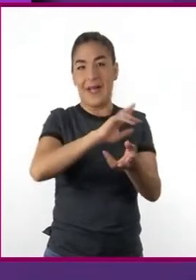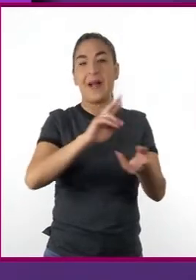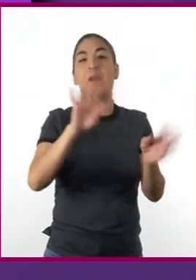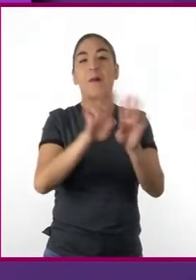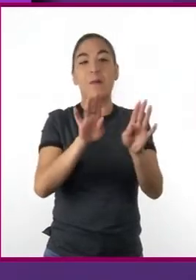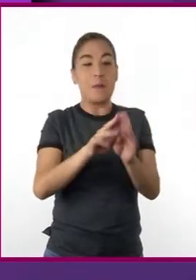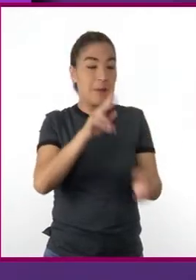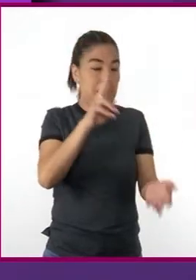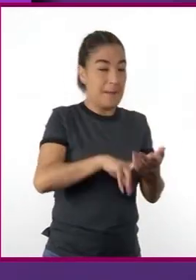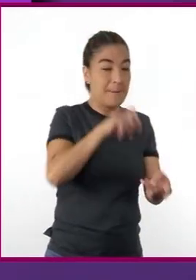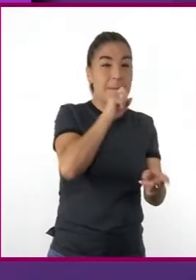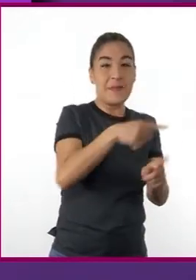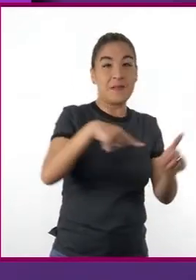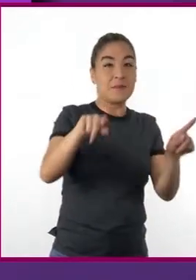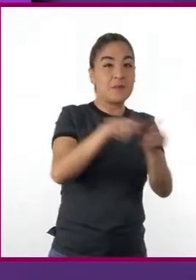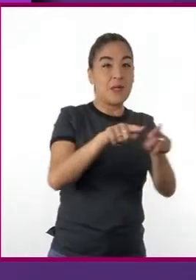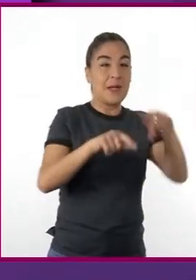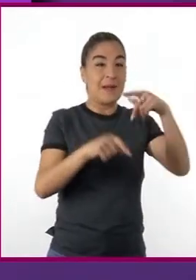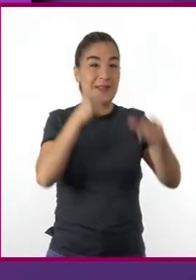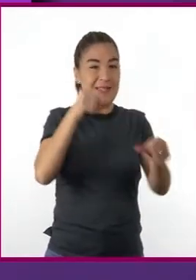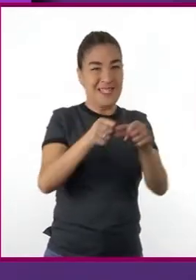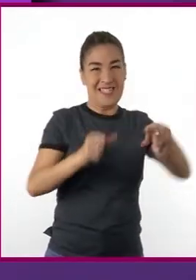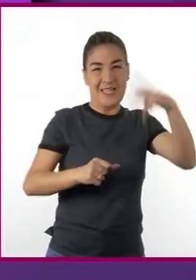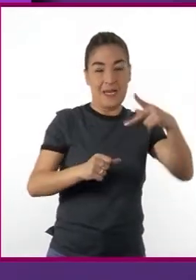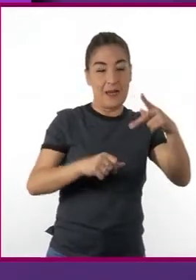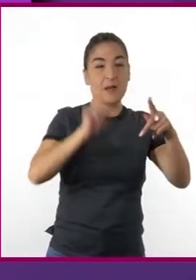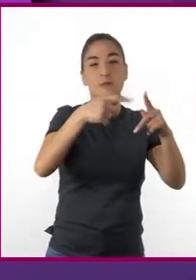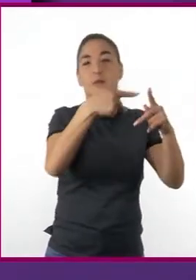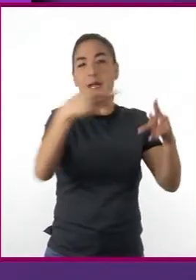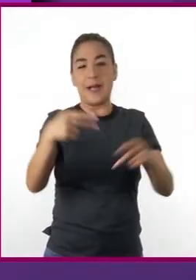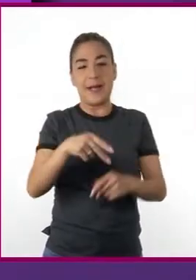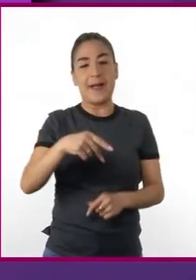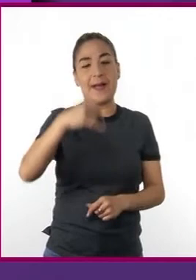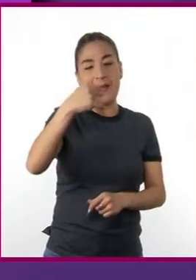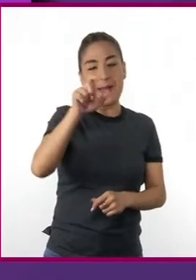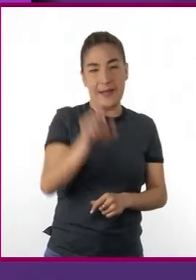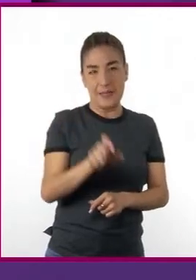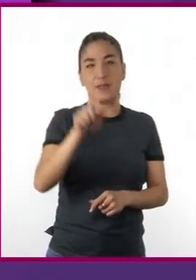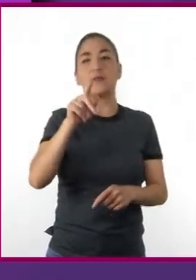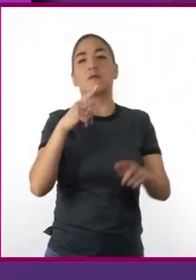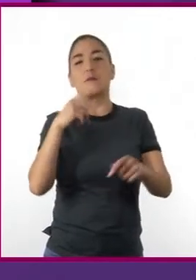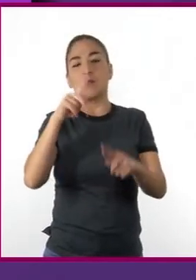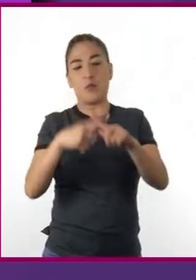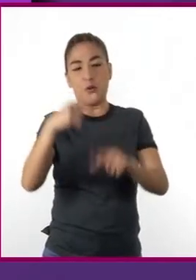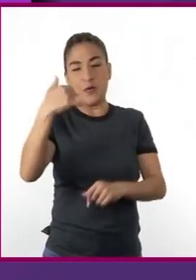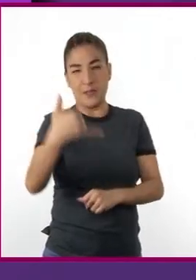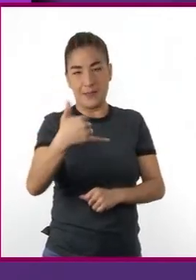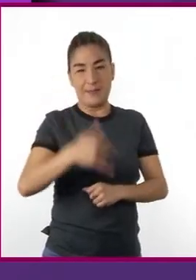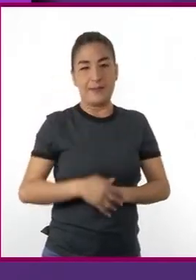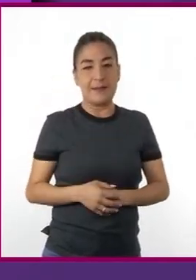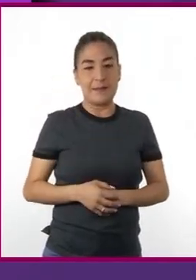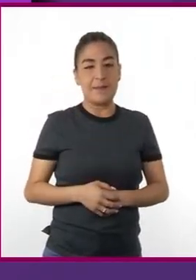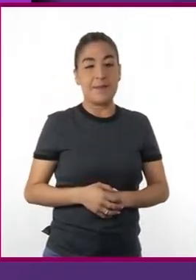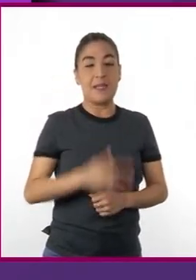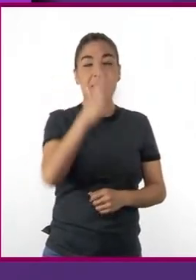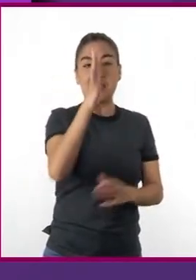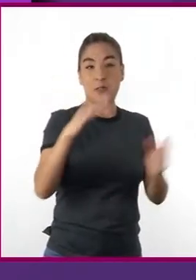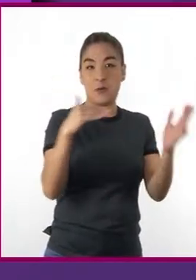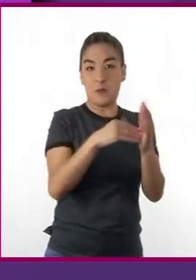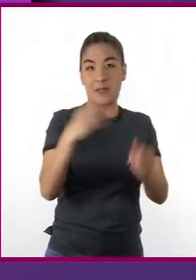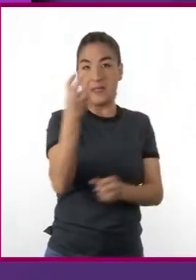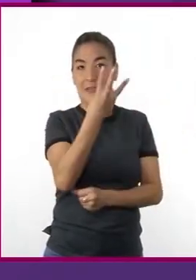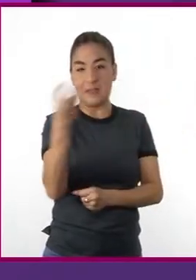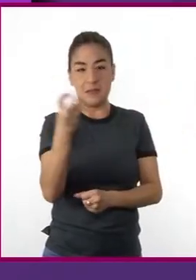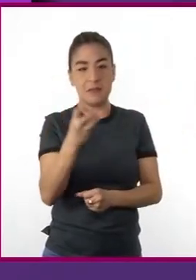la constante de proporcionalidad K es igual a X por Y. Por lo tanto, 5300